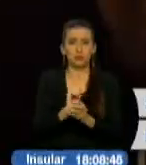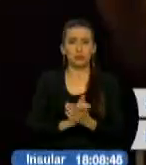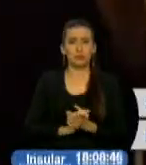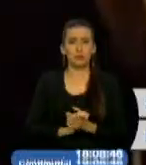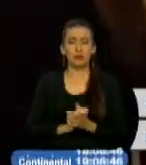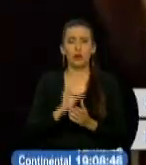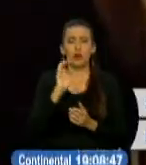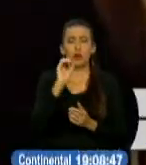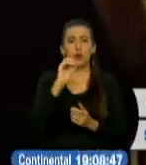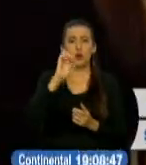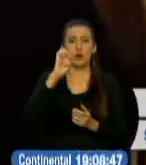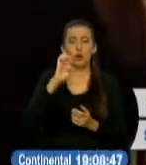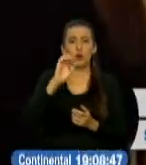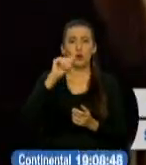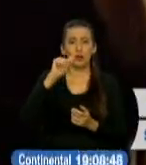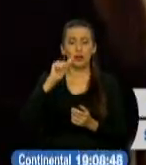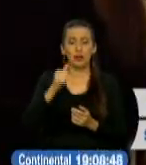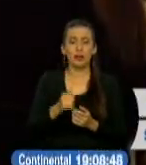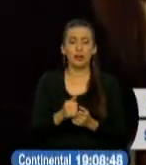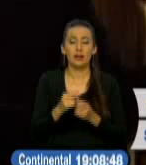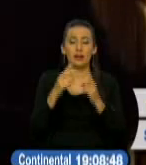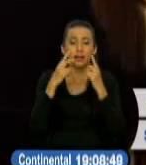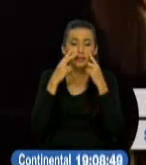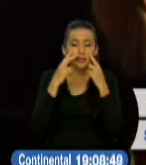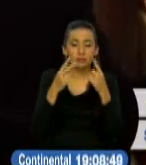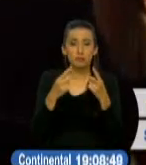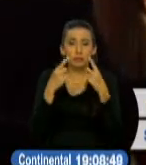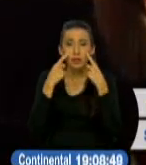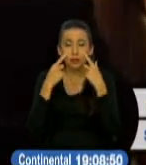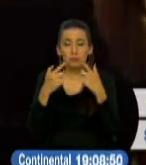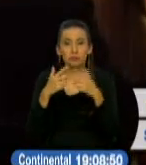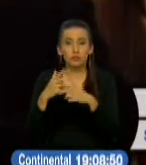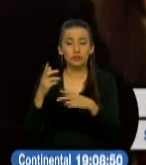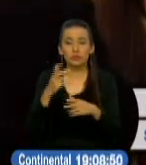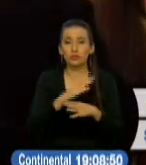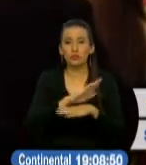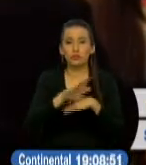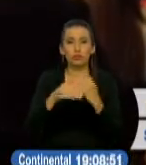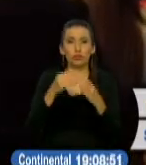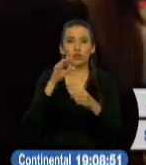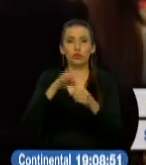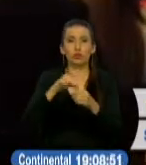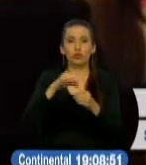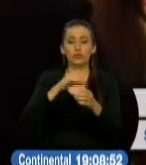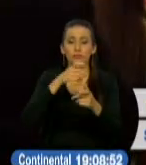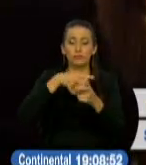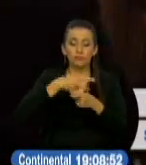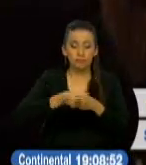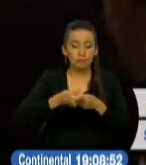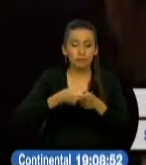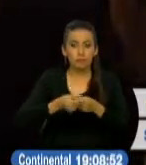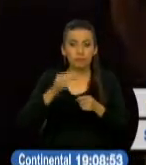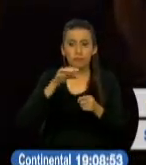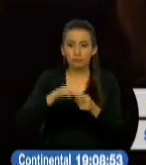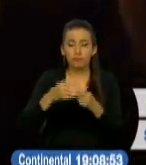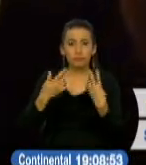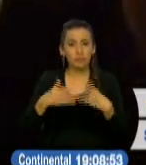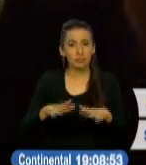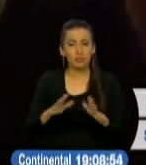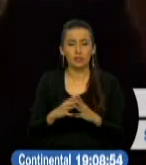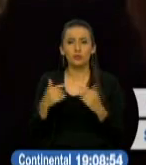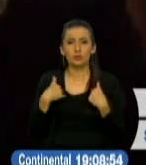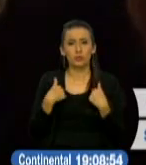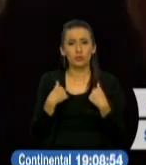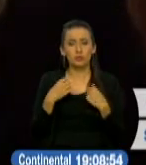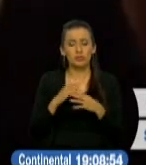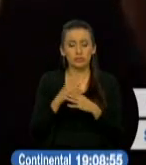OEA ha estado observando ese reconteo y definitivamente hemos estado